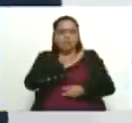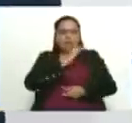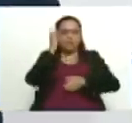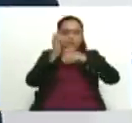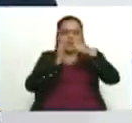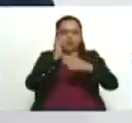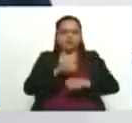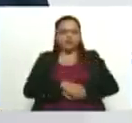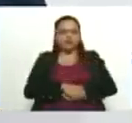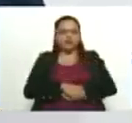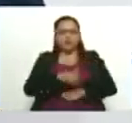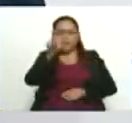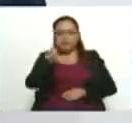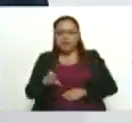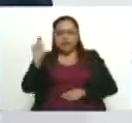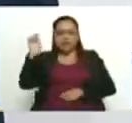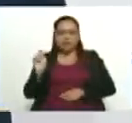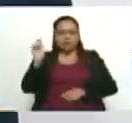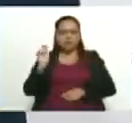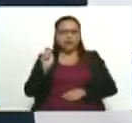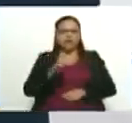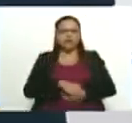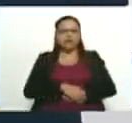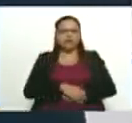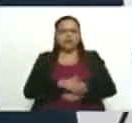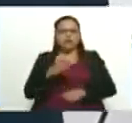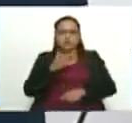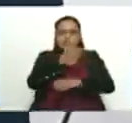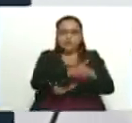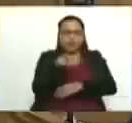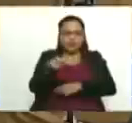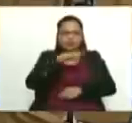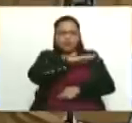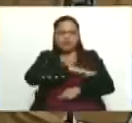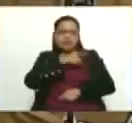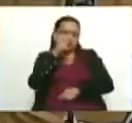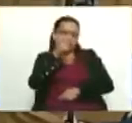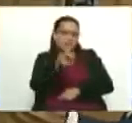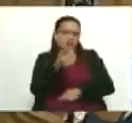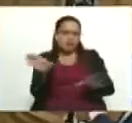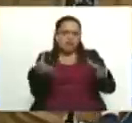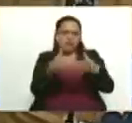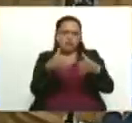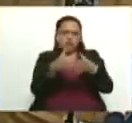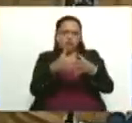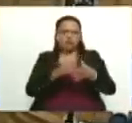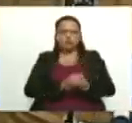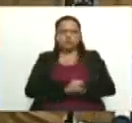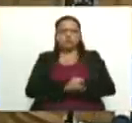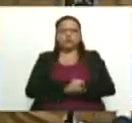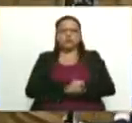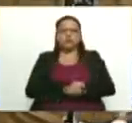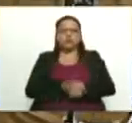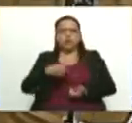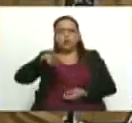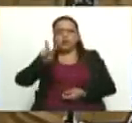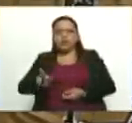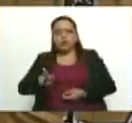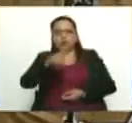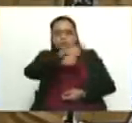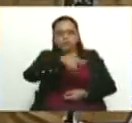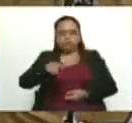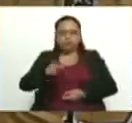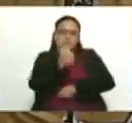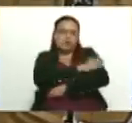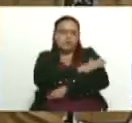de un diputado que vino a esa misión de observación en una reunión con dos candidatos opositores